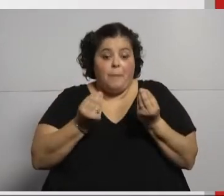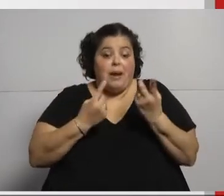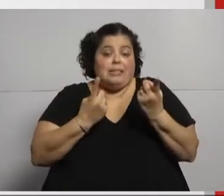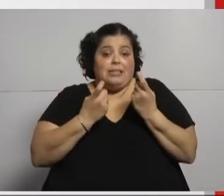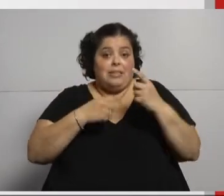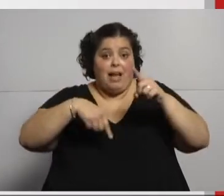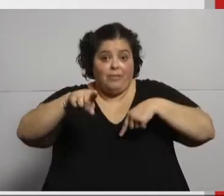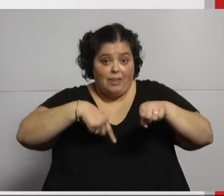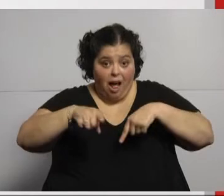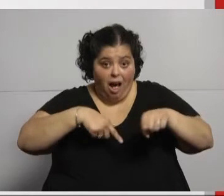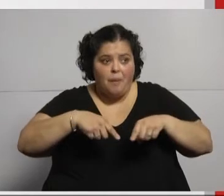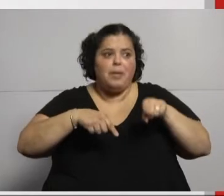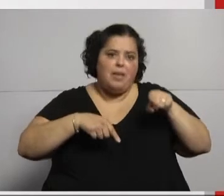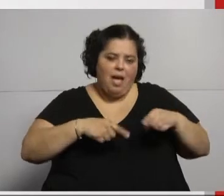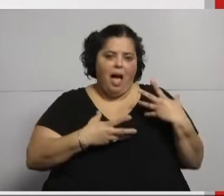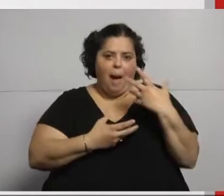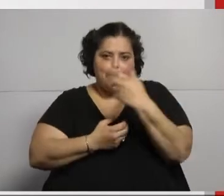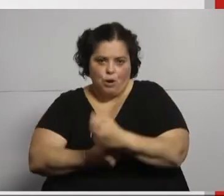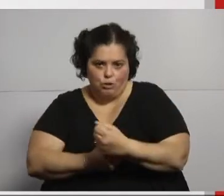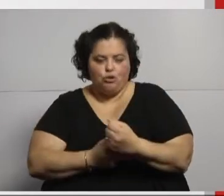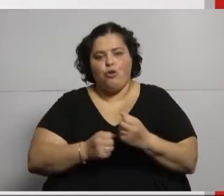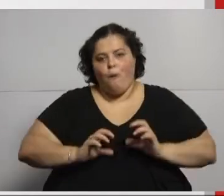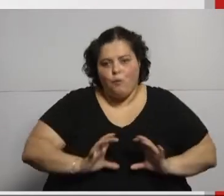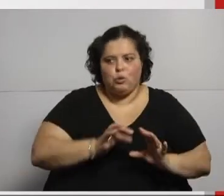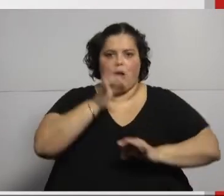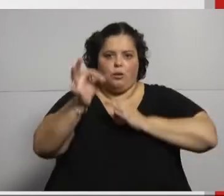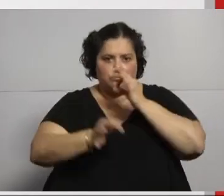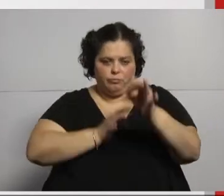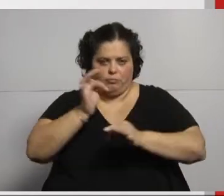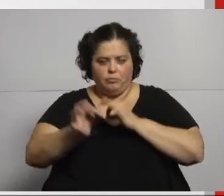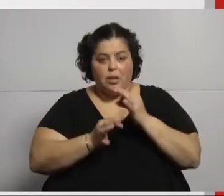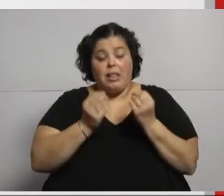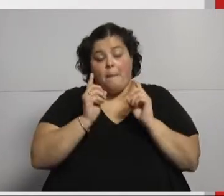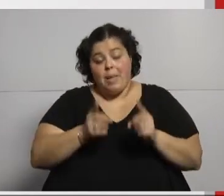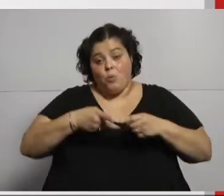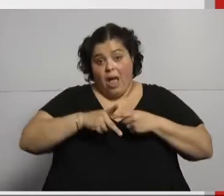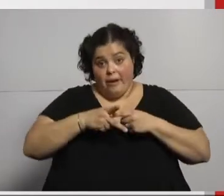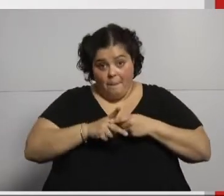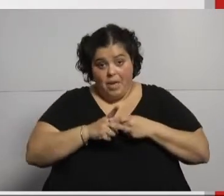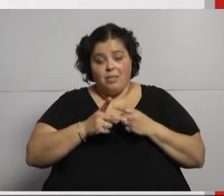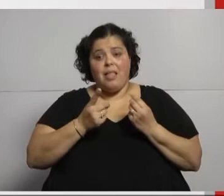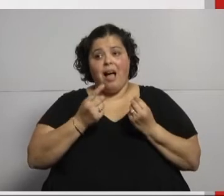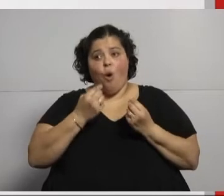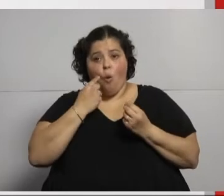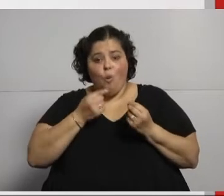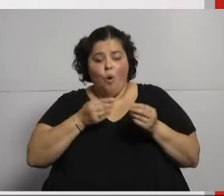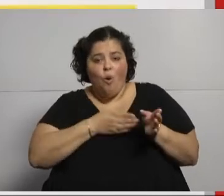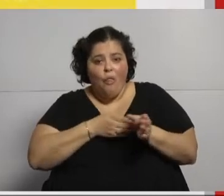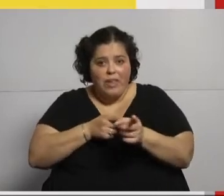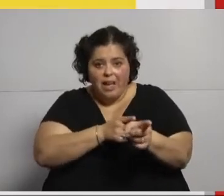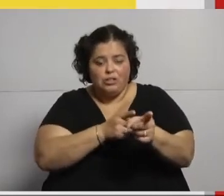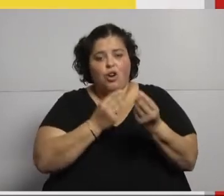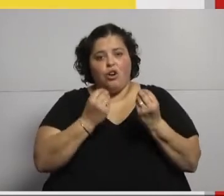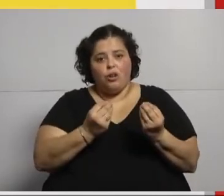trámites, y teníamos también el apoyo, lo tenemos actualmente, de una herramienta de enrutamiento automatizado, interactivo de